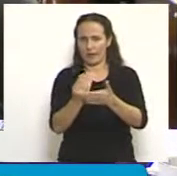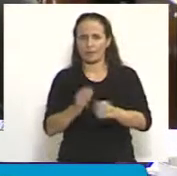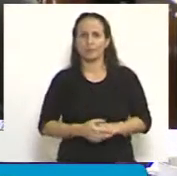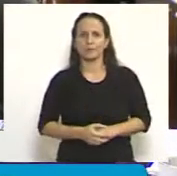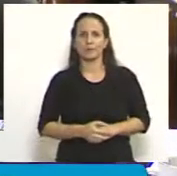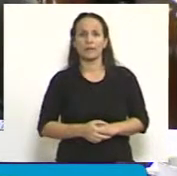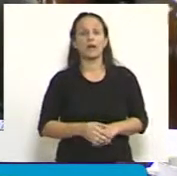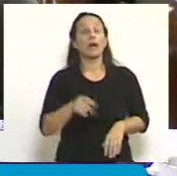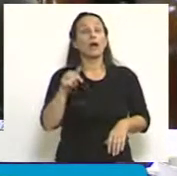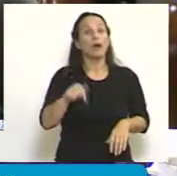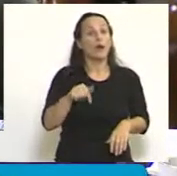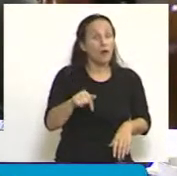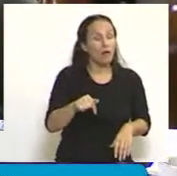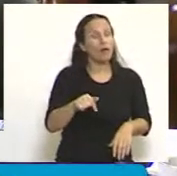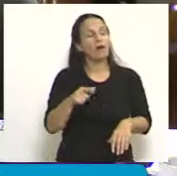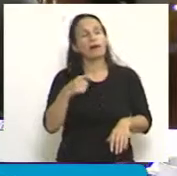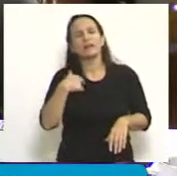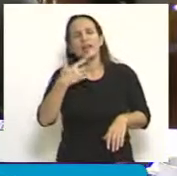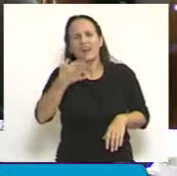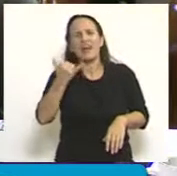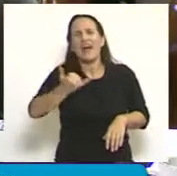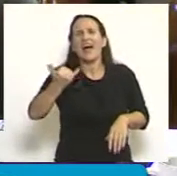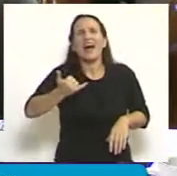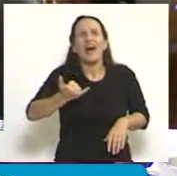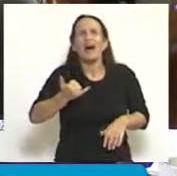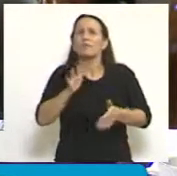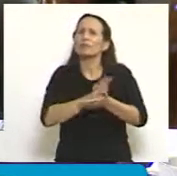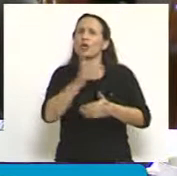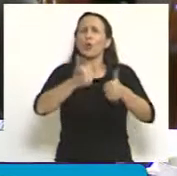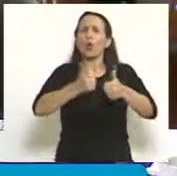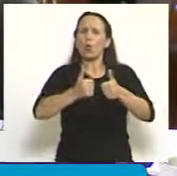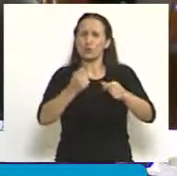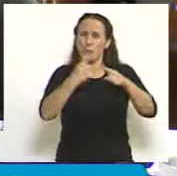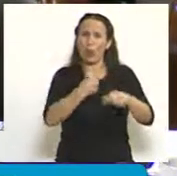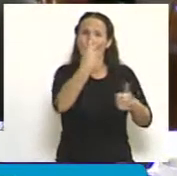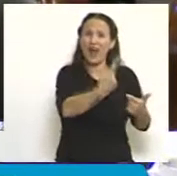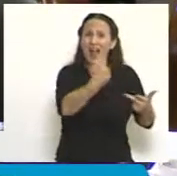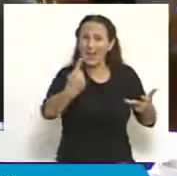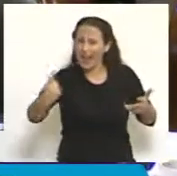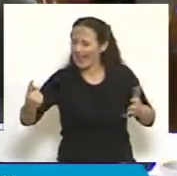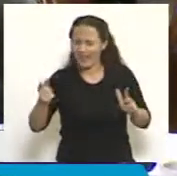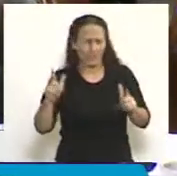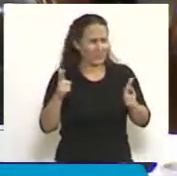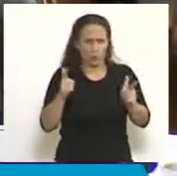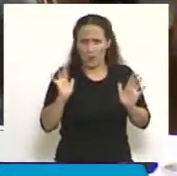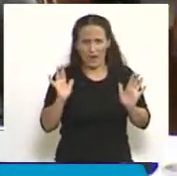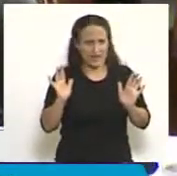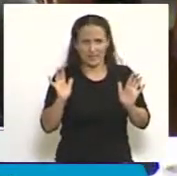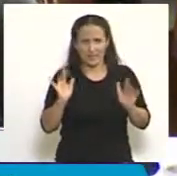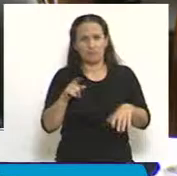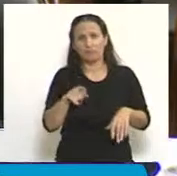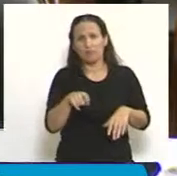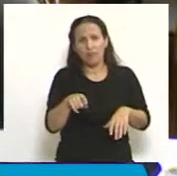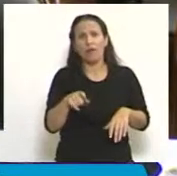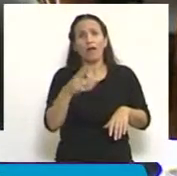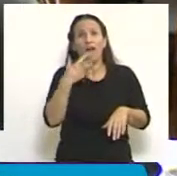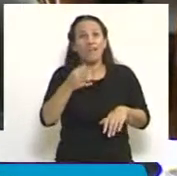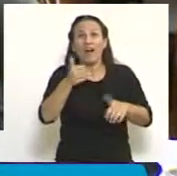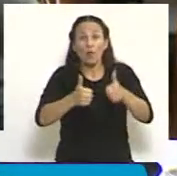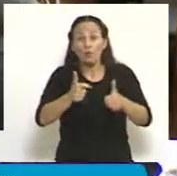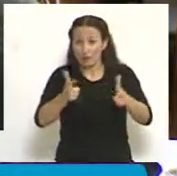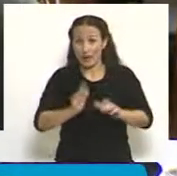caso. La doctora Gil Carbó organizó la procuración